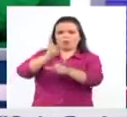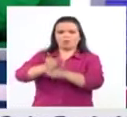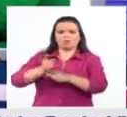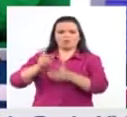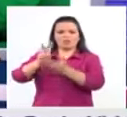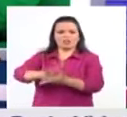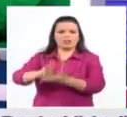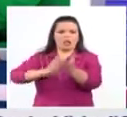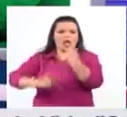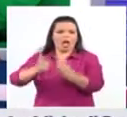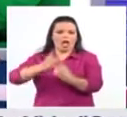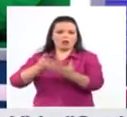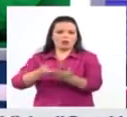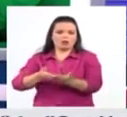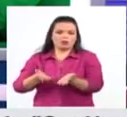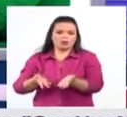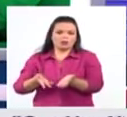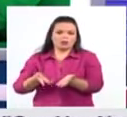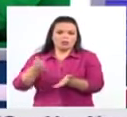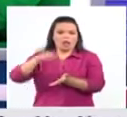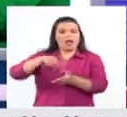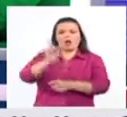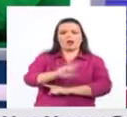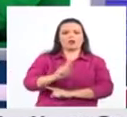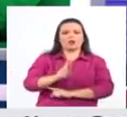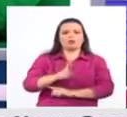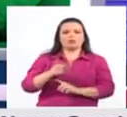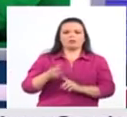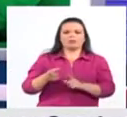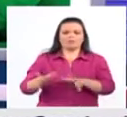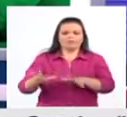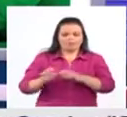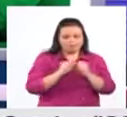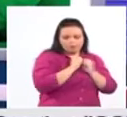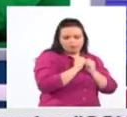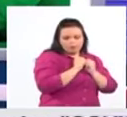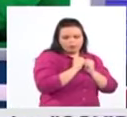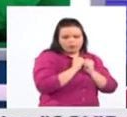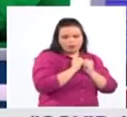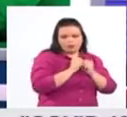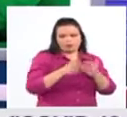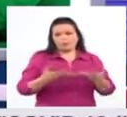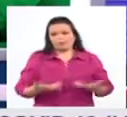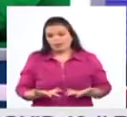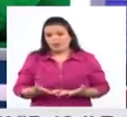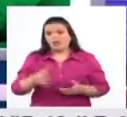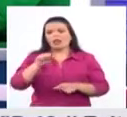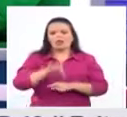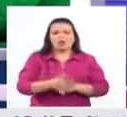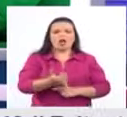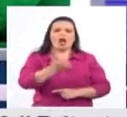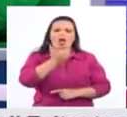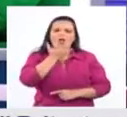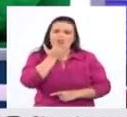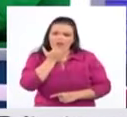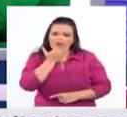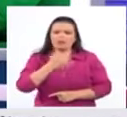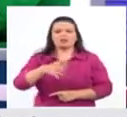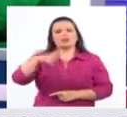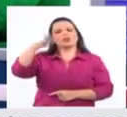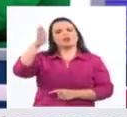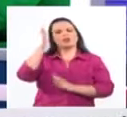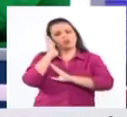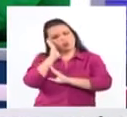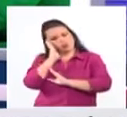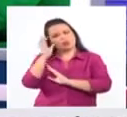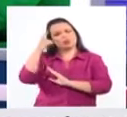las tecnologías. Algo que realmente es importante porque afecta el sueño, afecta la alimentación y también puede afectar a largo